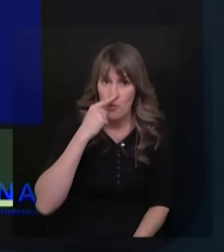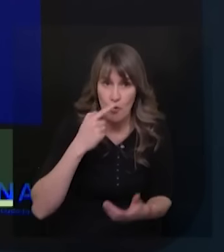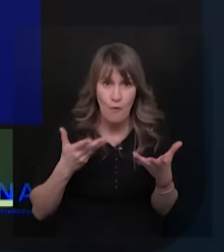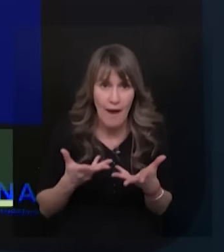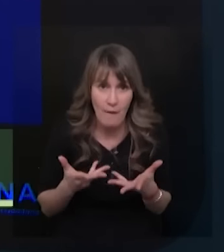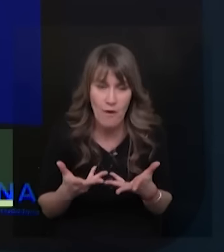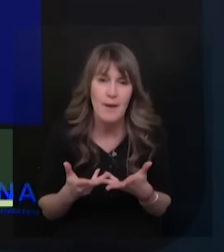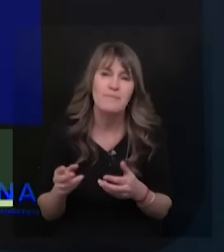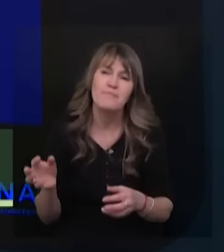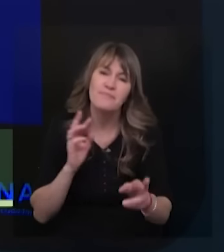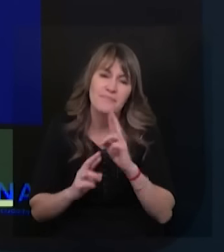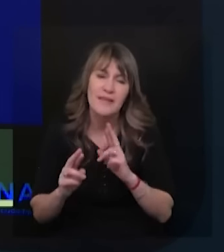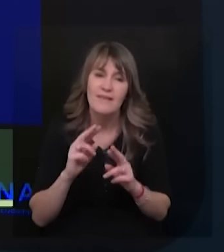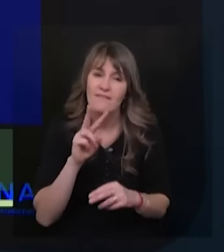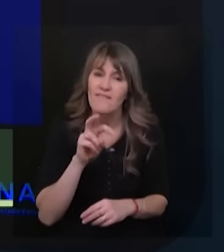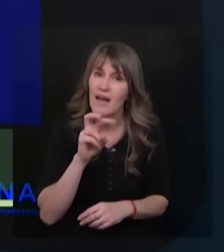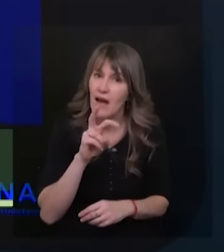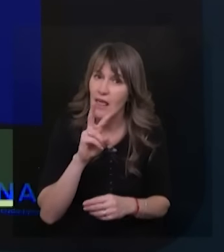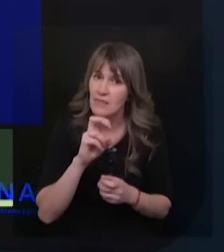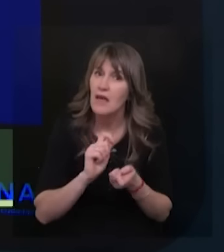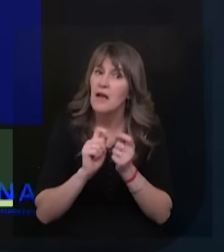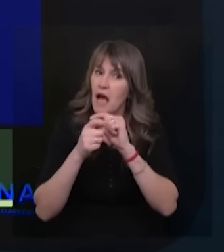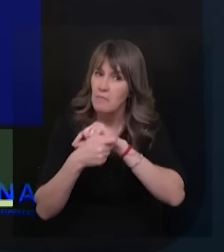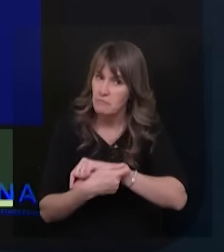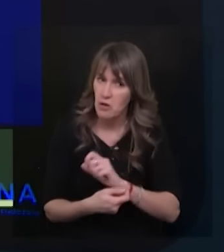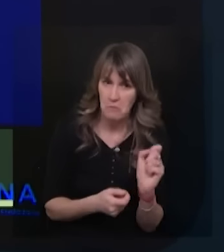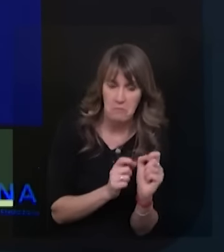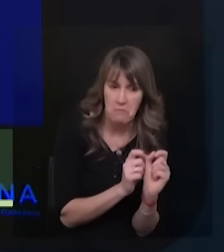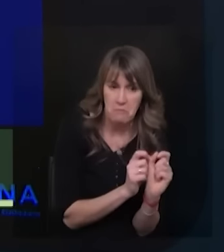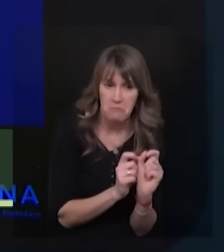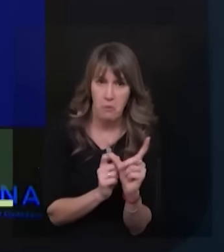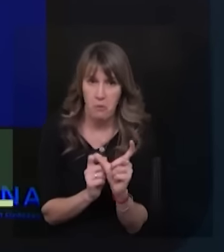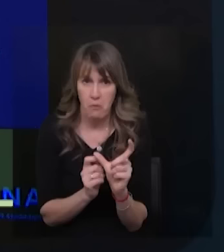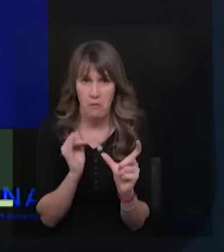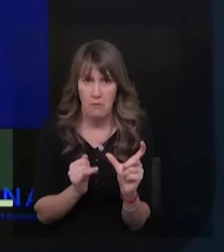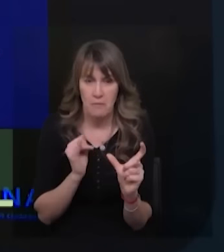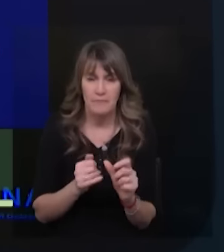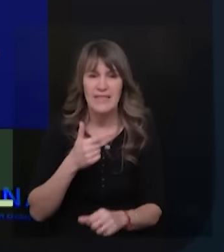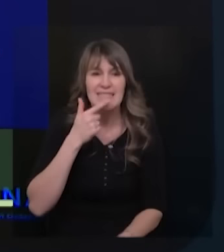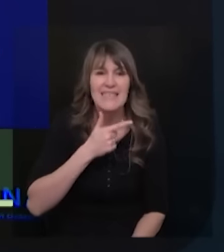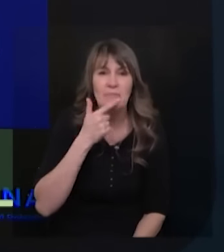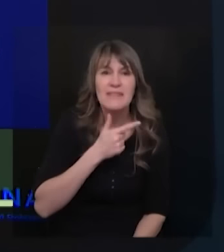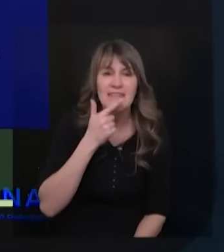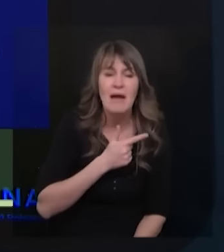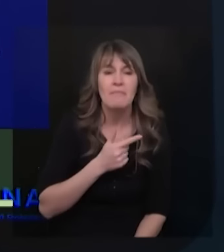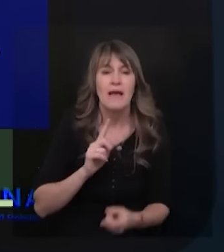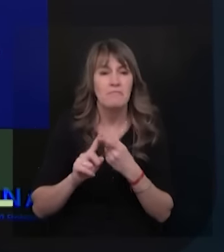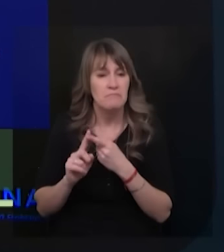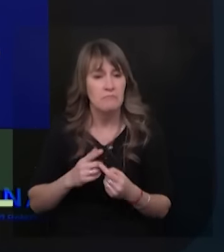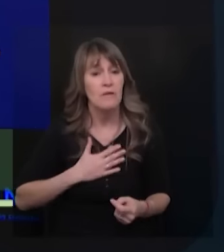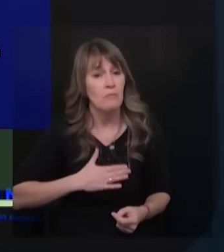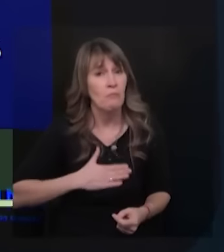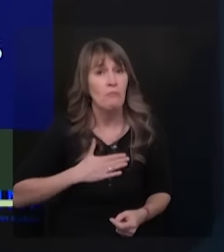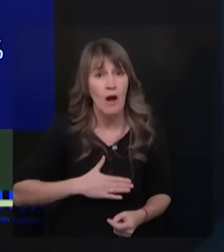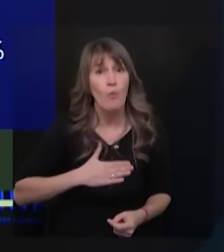las las barras en verde cambiaron significativamente no teníamos este en septiembre unos niveles de acuerdo o y muy de